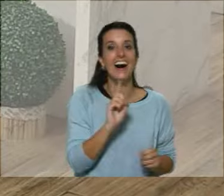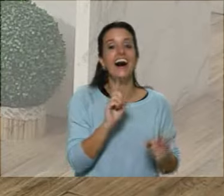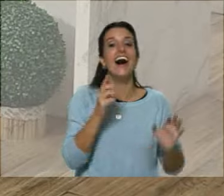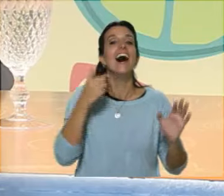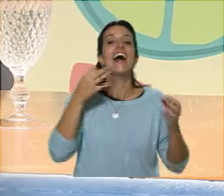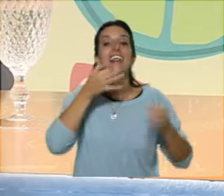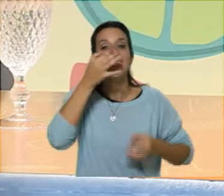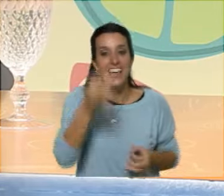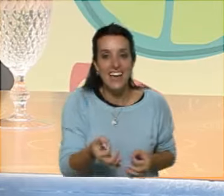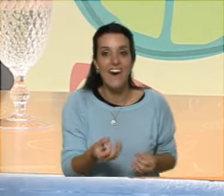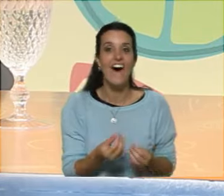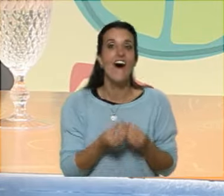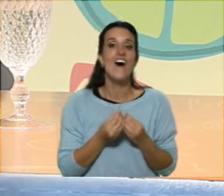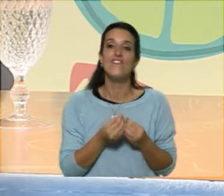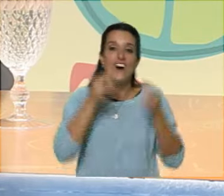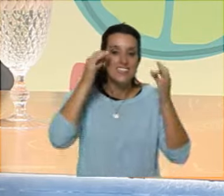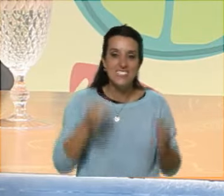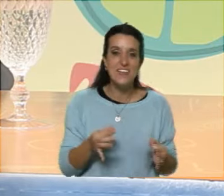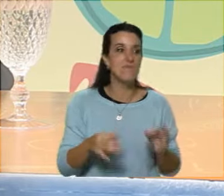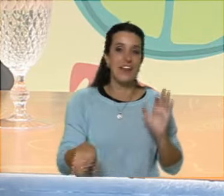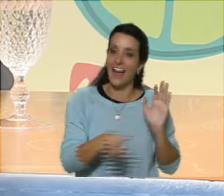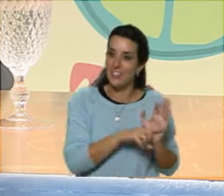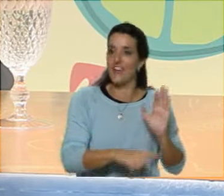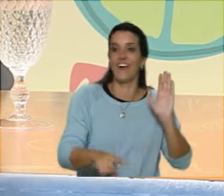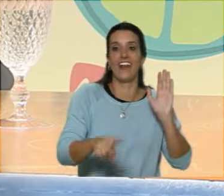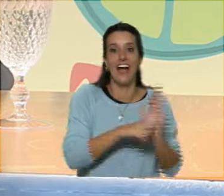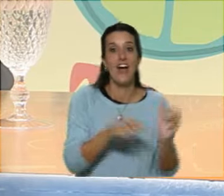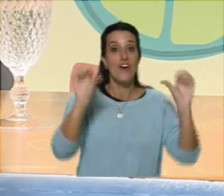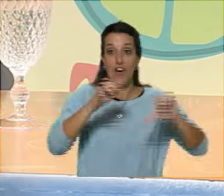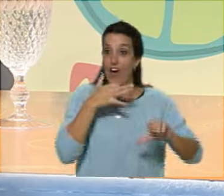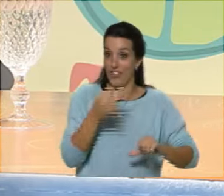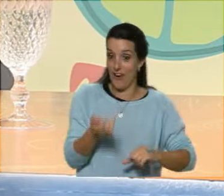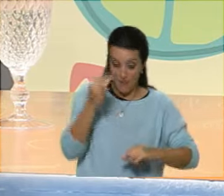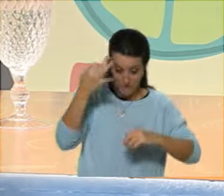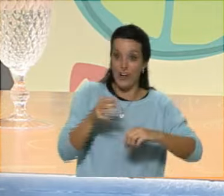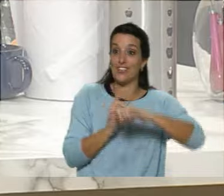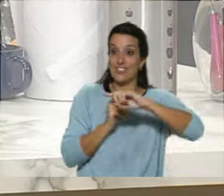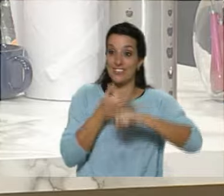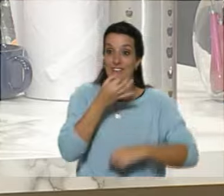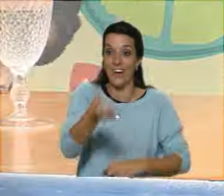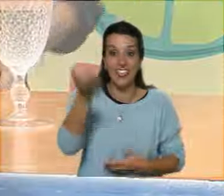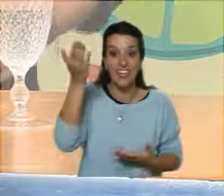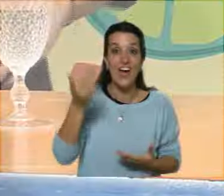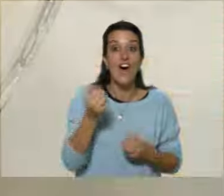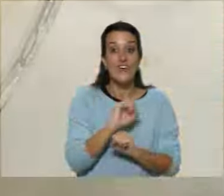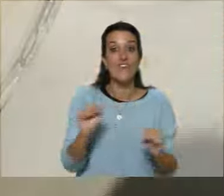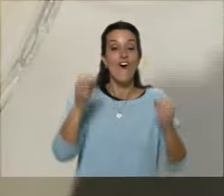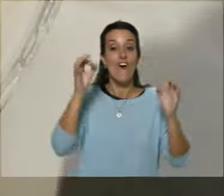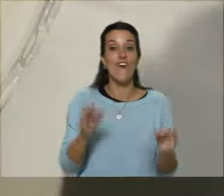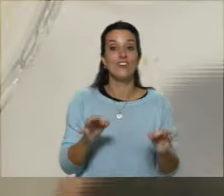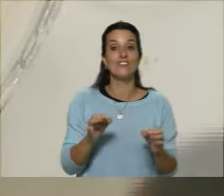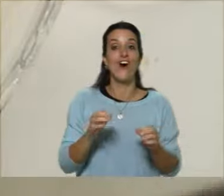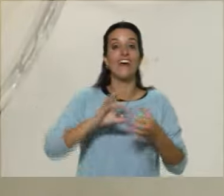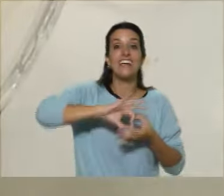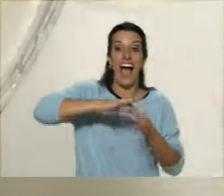que digo es que es como que siempre vas por la negativa, Lorenzo. Pero eso por la positiva te estoy diciendo. Digo, si vos pones un corazón con